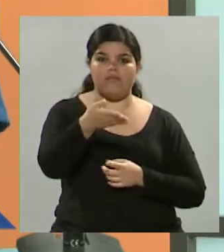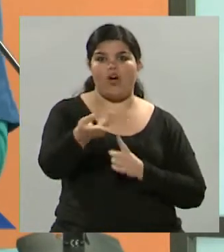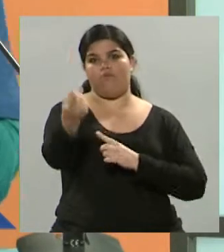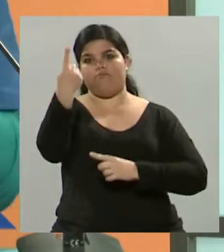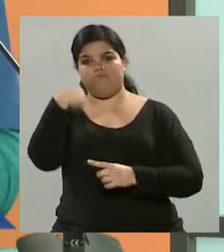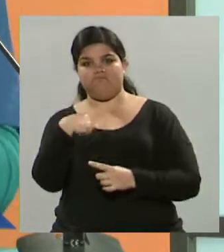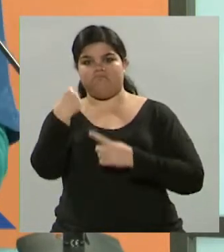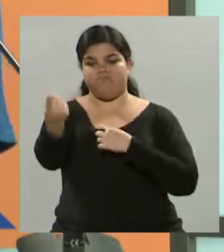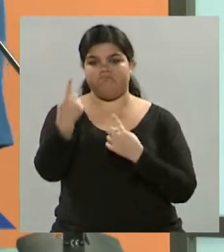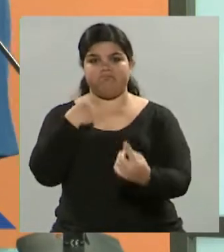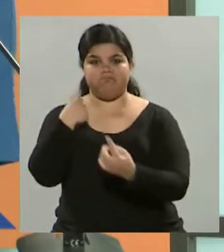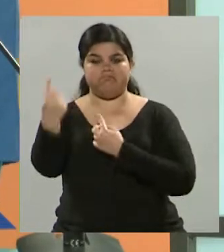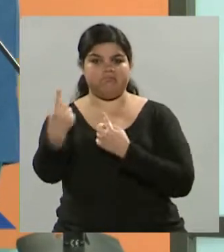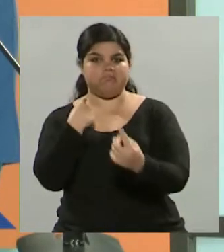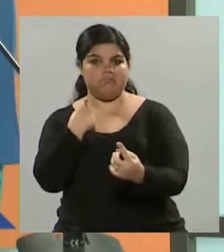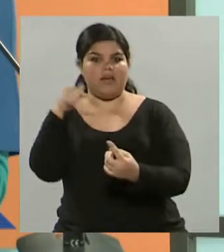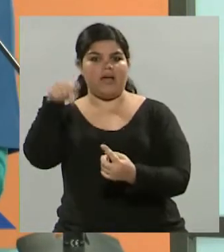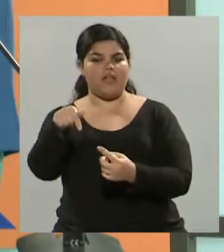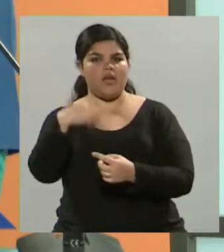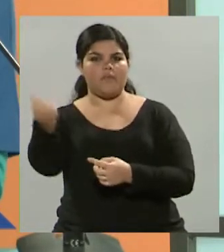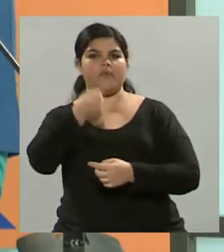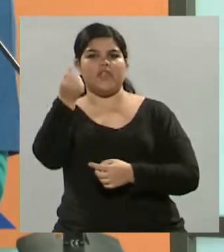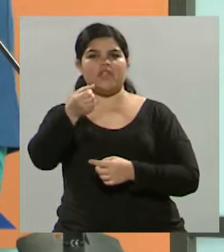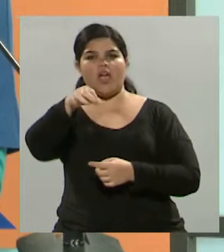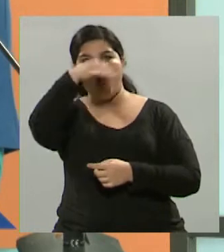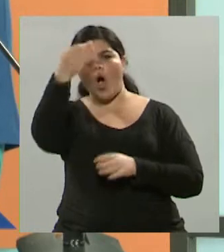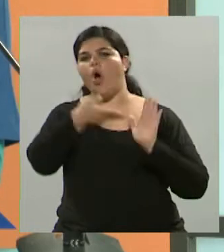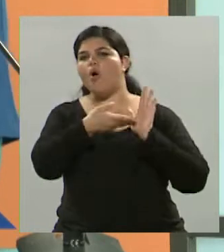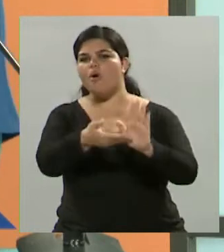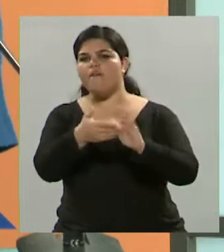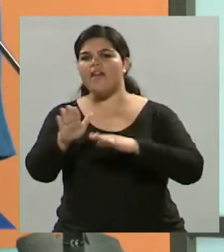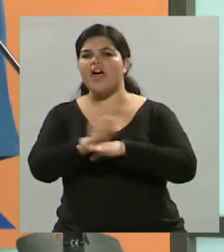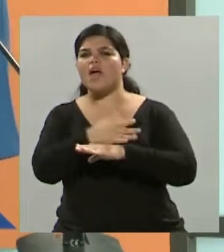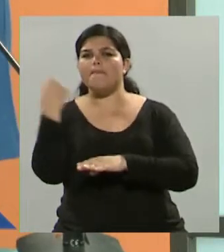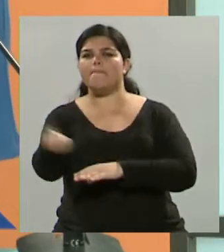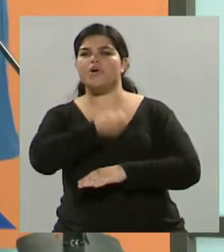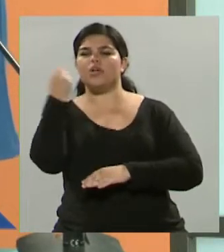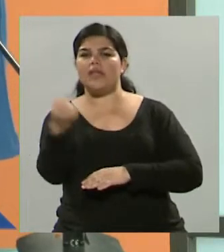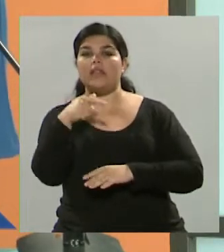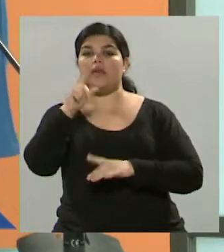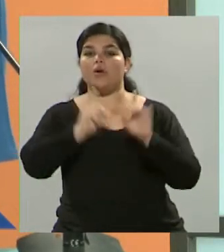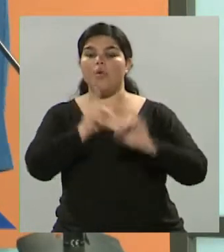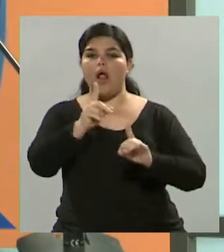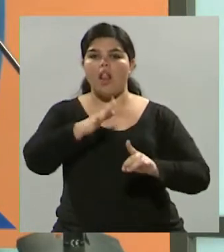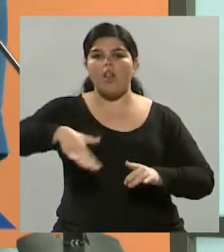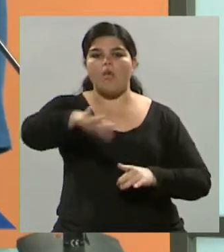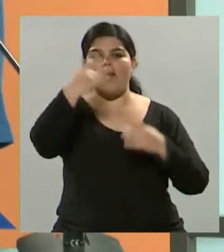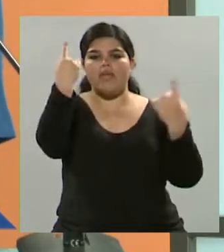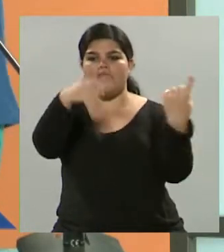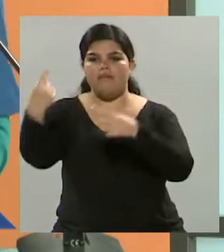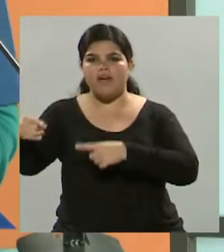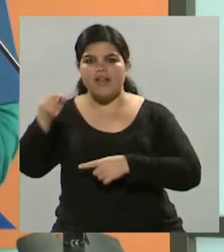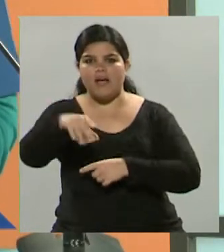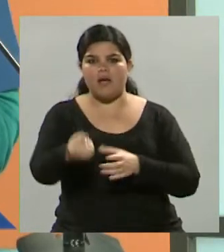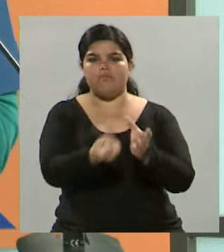alguna manera la obra tiene como en la base esto de crear en distintos territorios, ¿no? A partir de eso surgieron